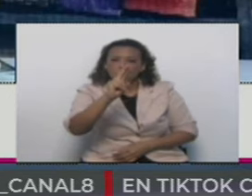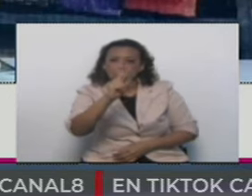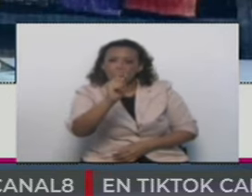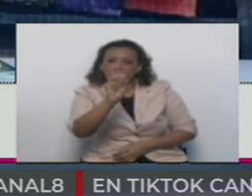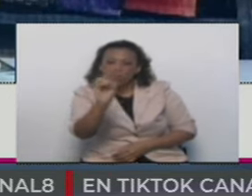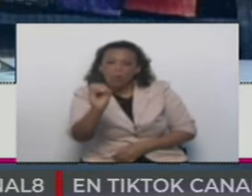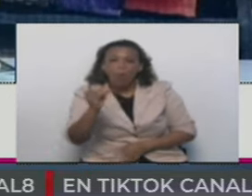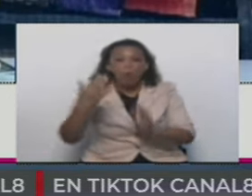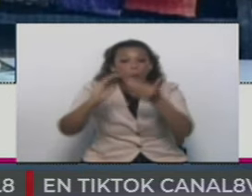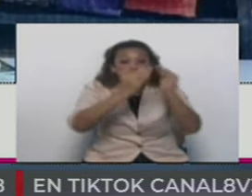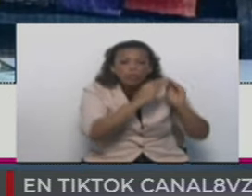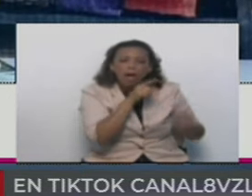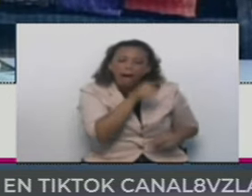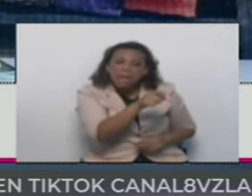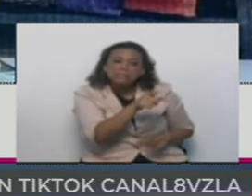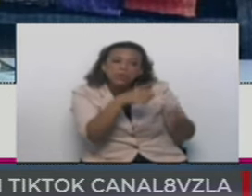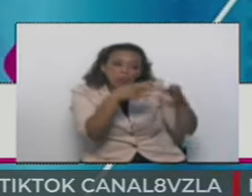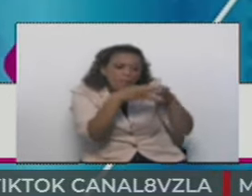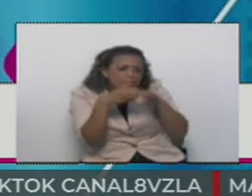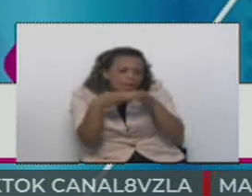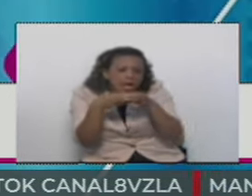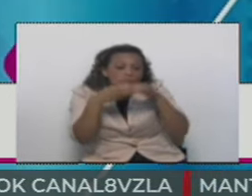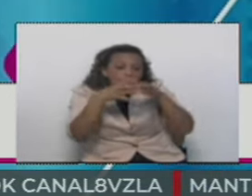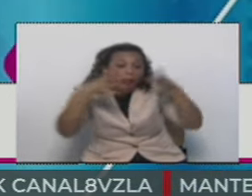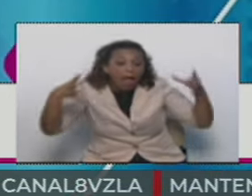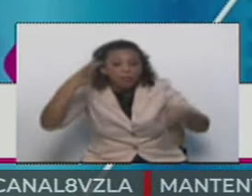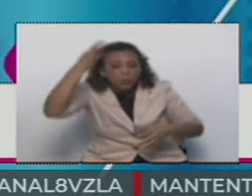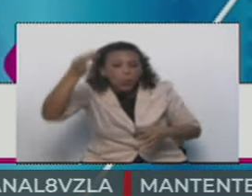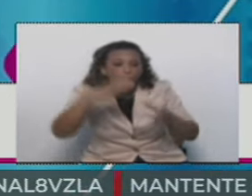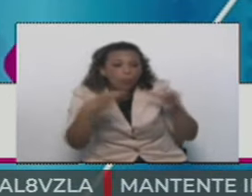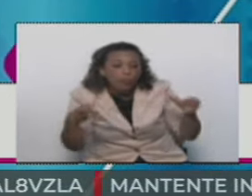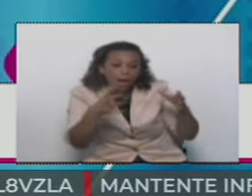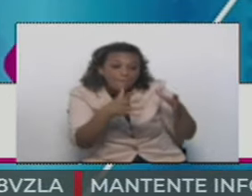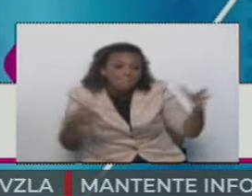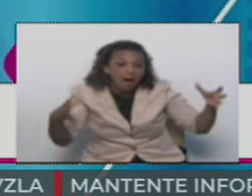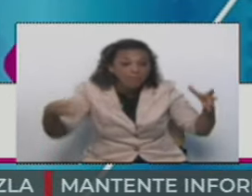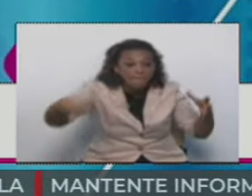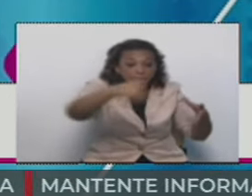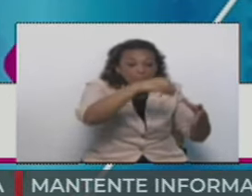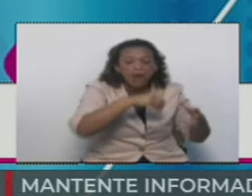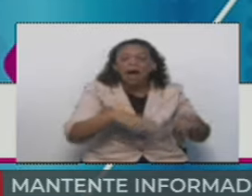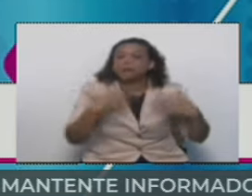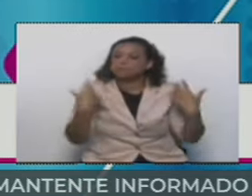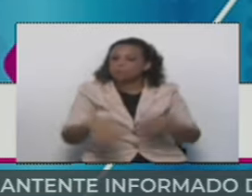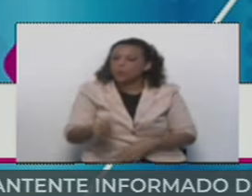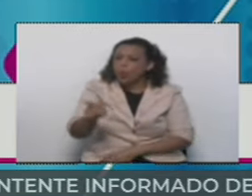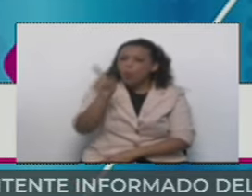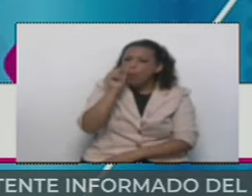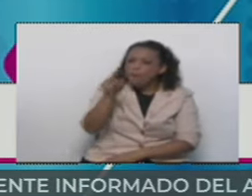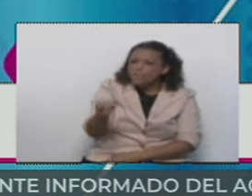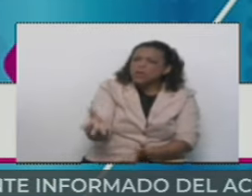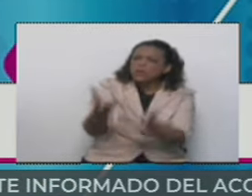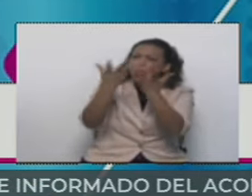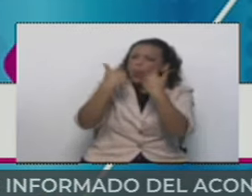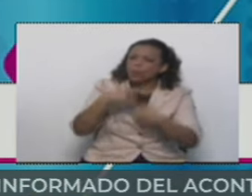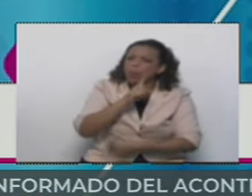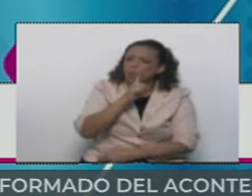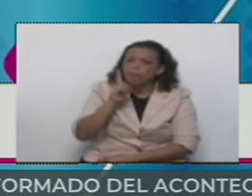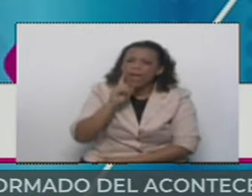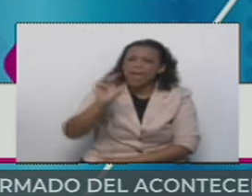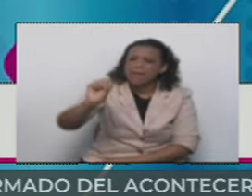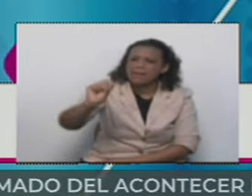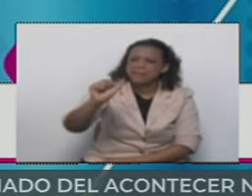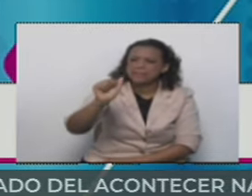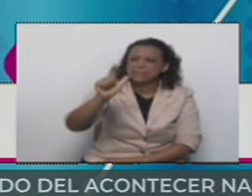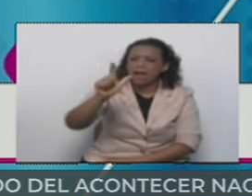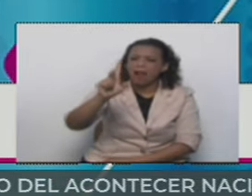los circuitos comunales. Estuve escuchando a Salvador. Salvador, ¿qué me puedes comentar de estos temas y de lo que tú